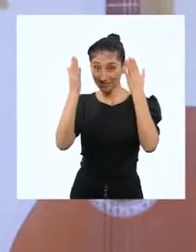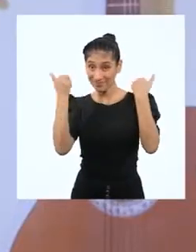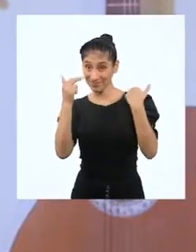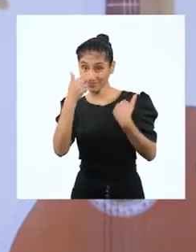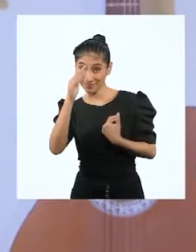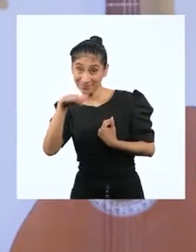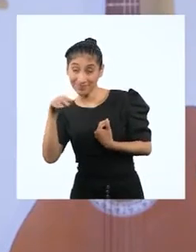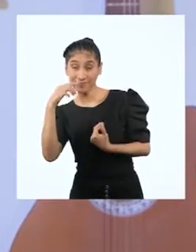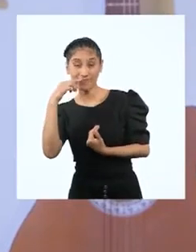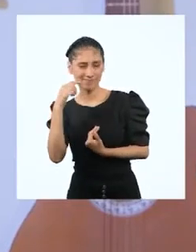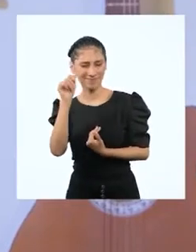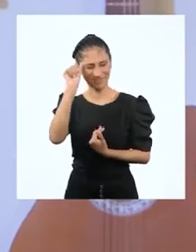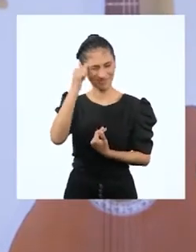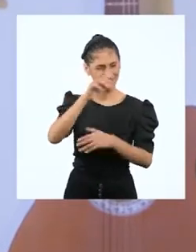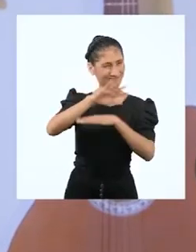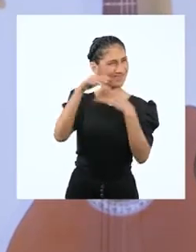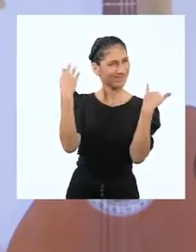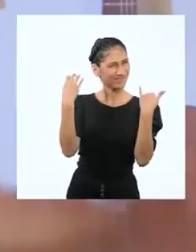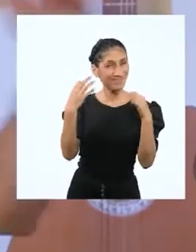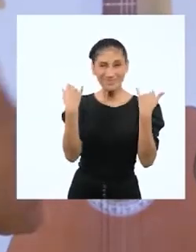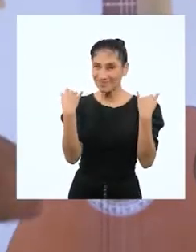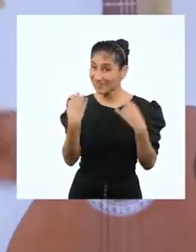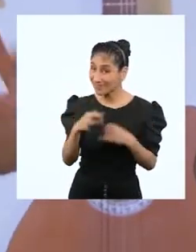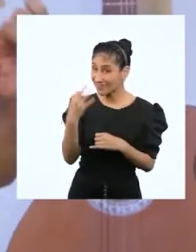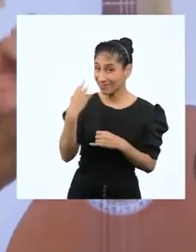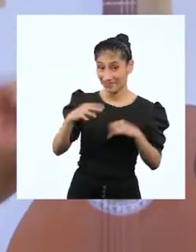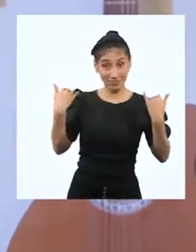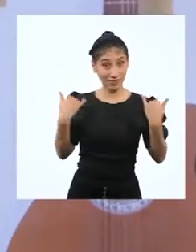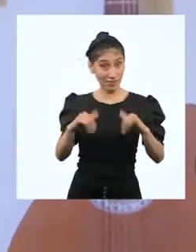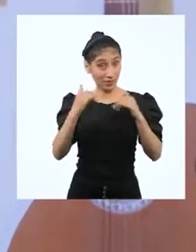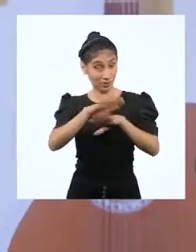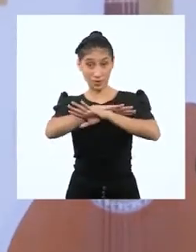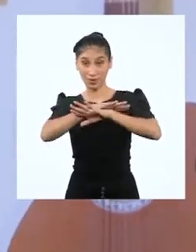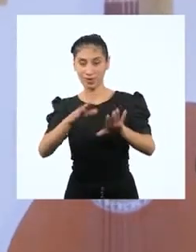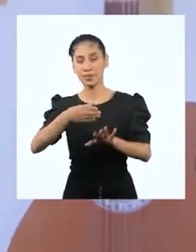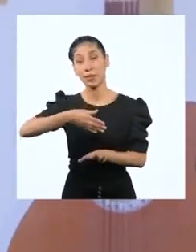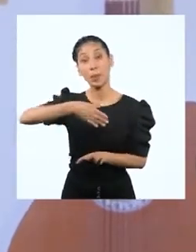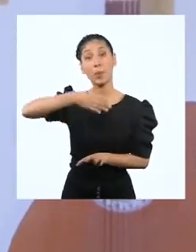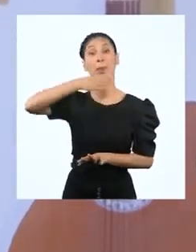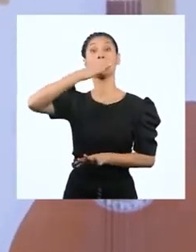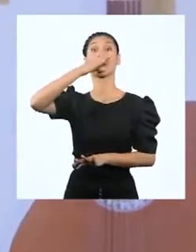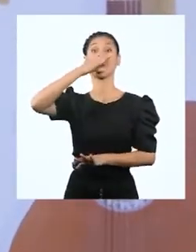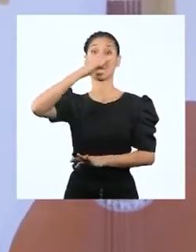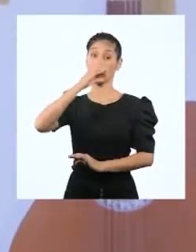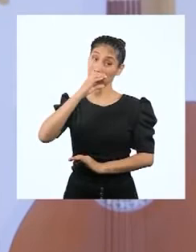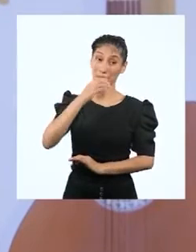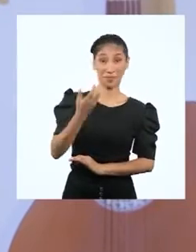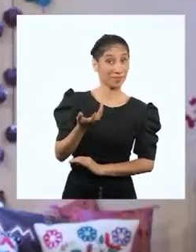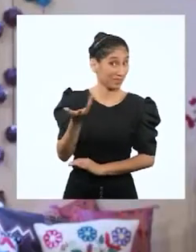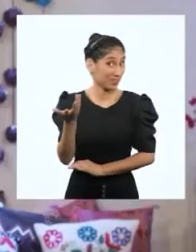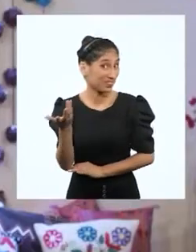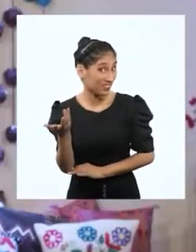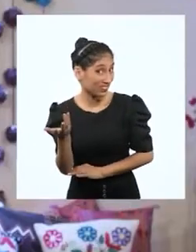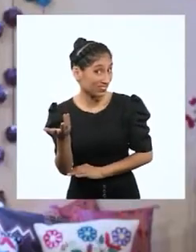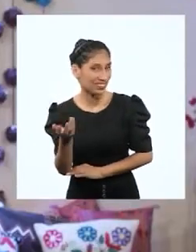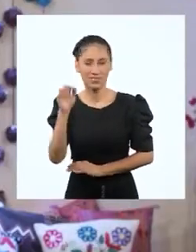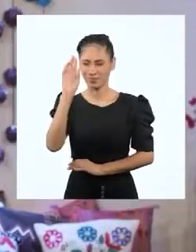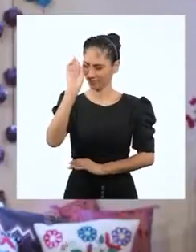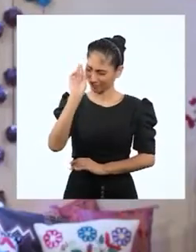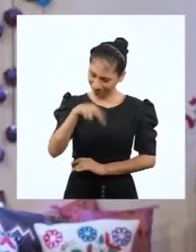Niñas y niños, recuerden que siempre, luego de jugar y movernos, debemos tomar agua para hidratarnos.